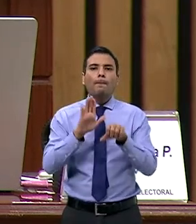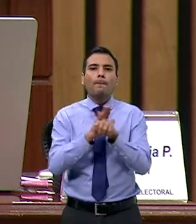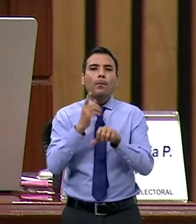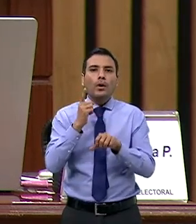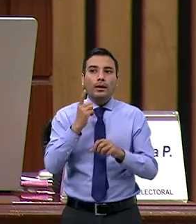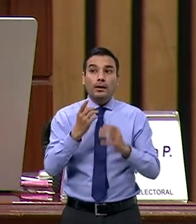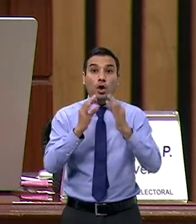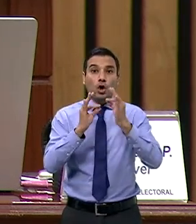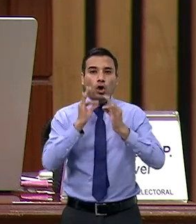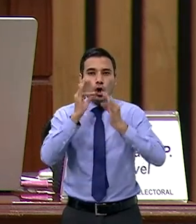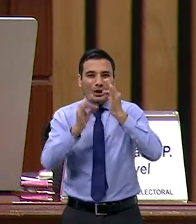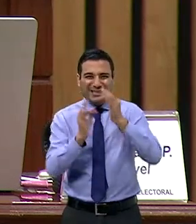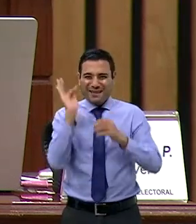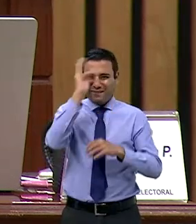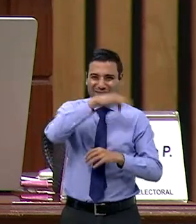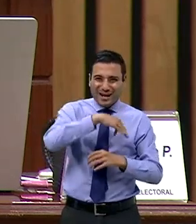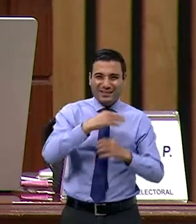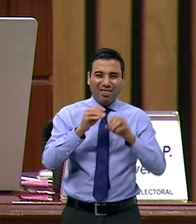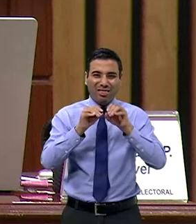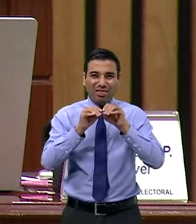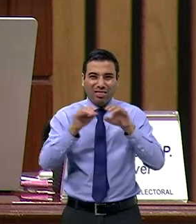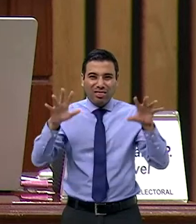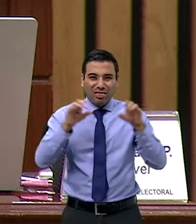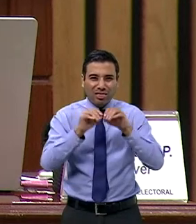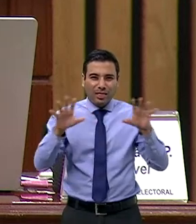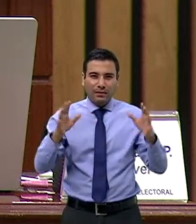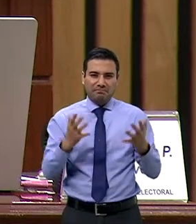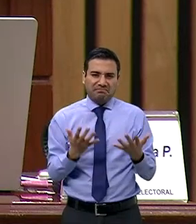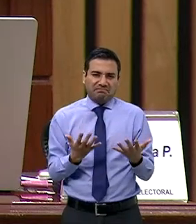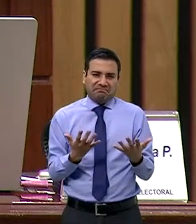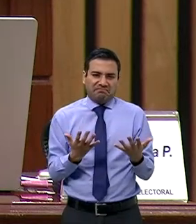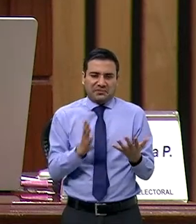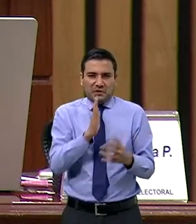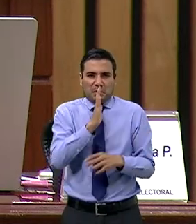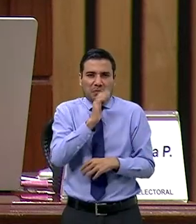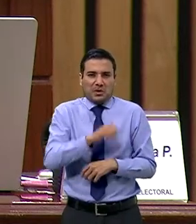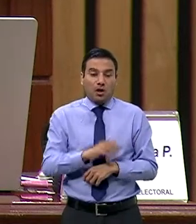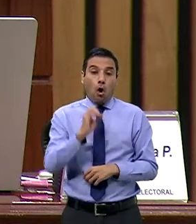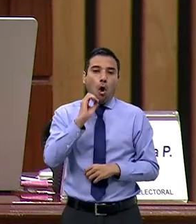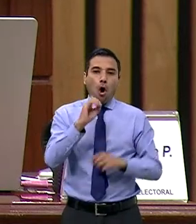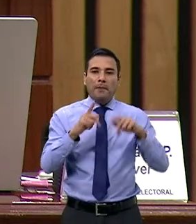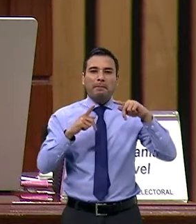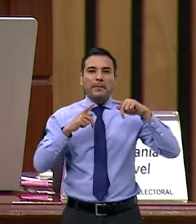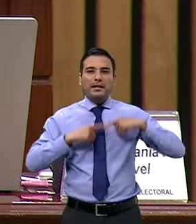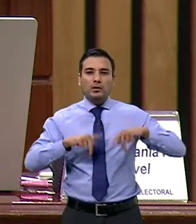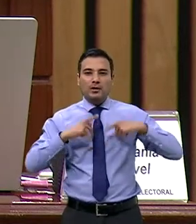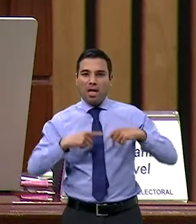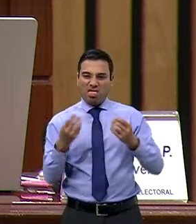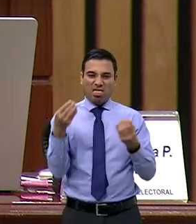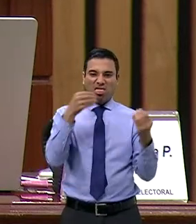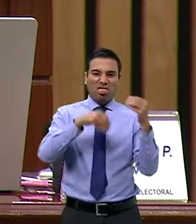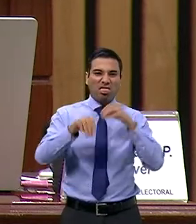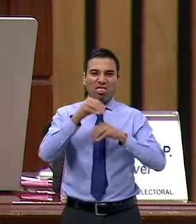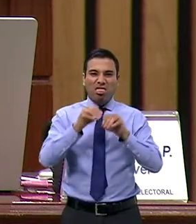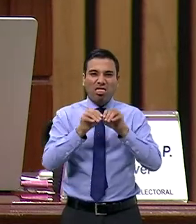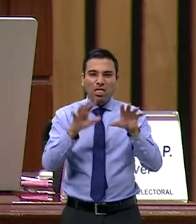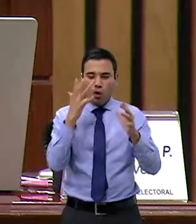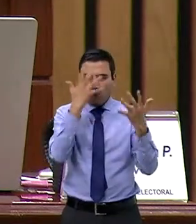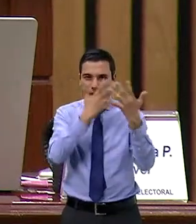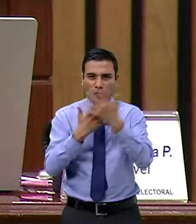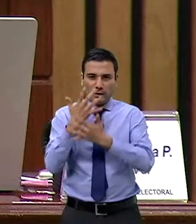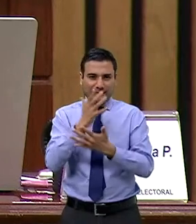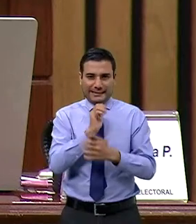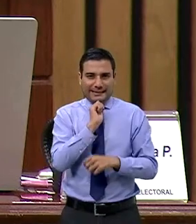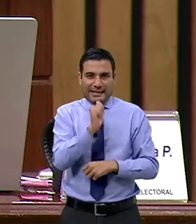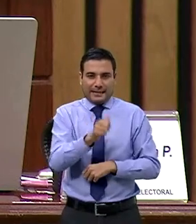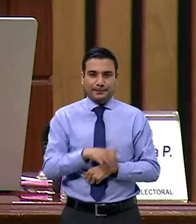noticias falsas o feos así como de contenido incierto que sólo busca enrarecer o confundir a la ciudadanía el segundo es el